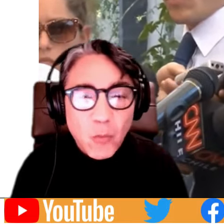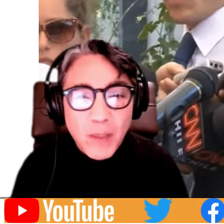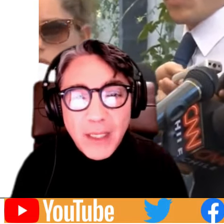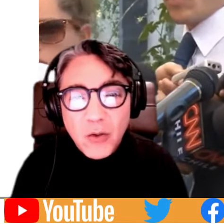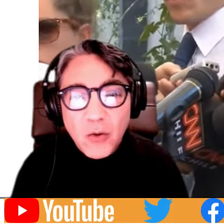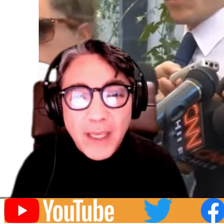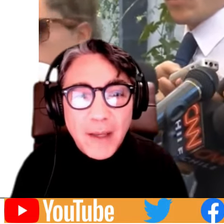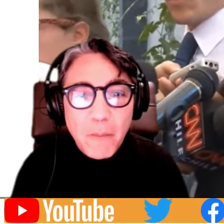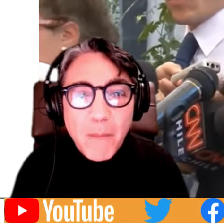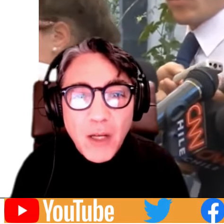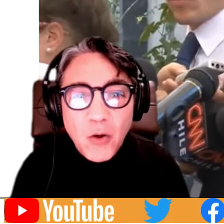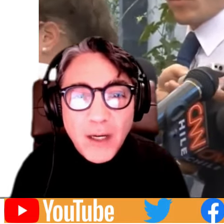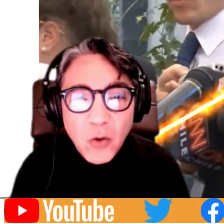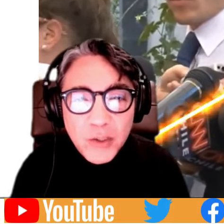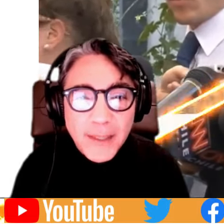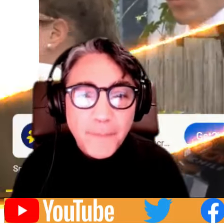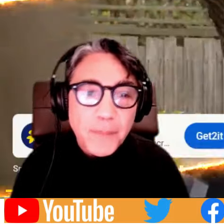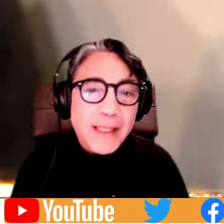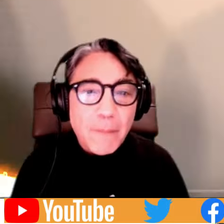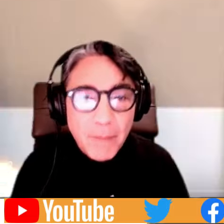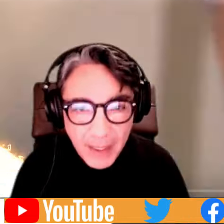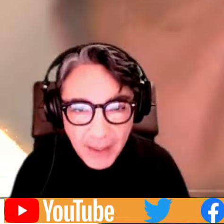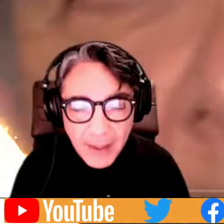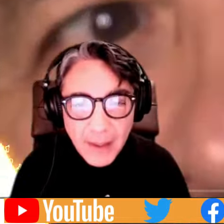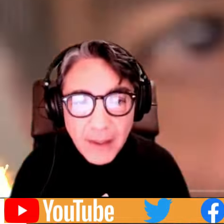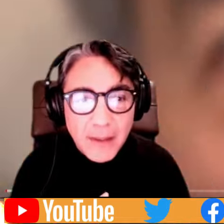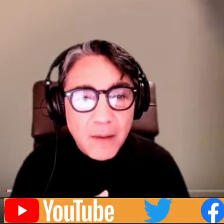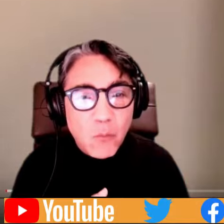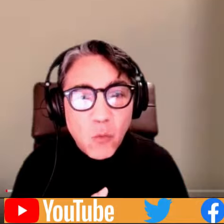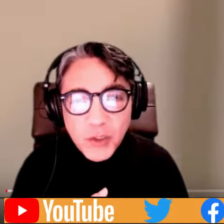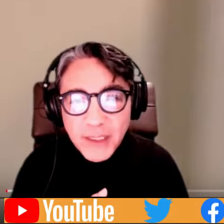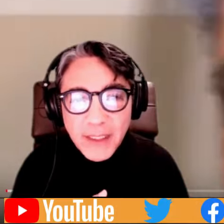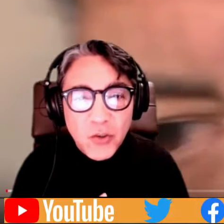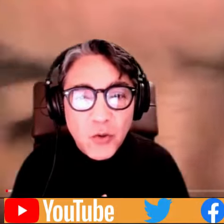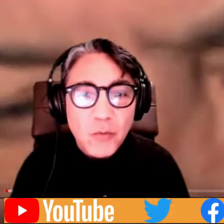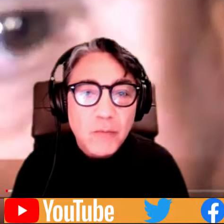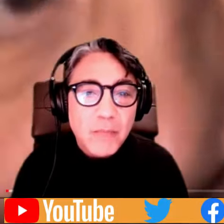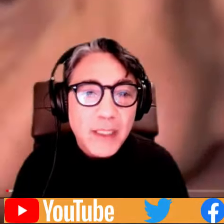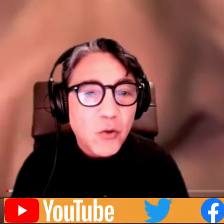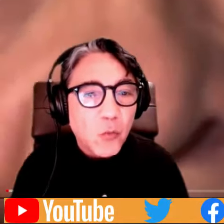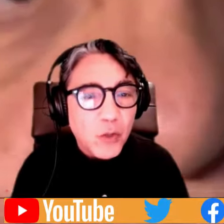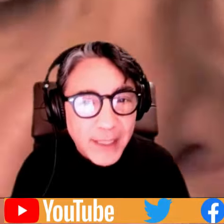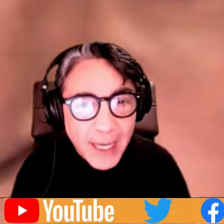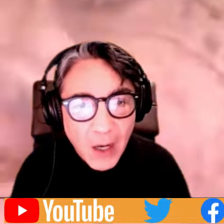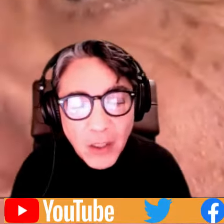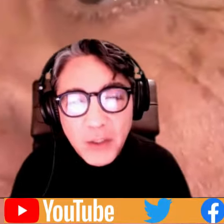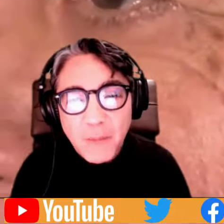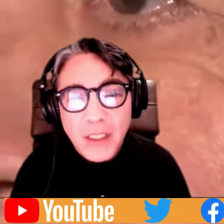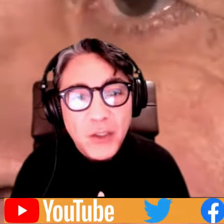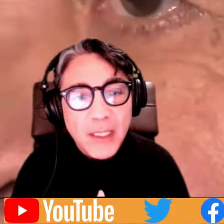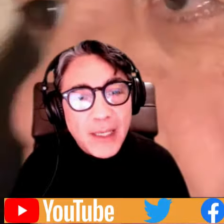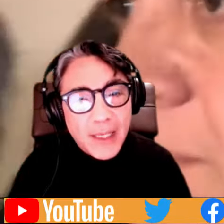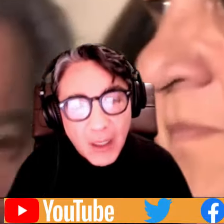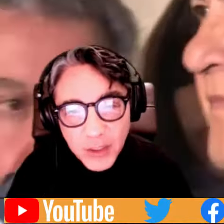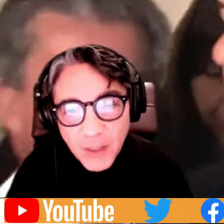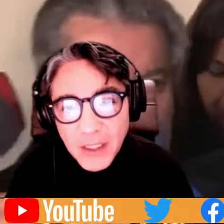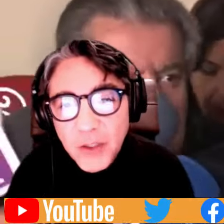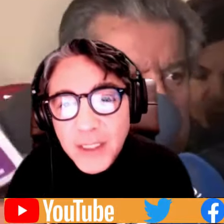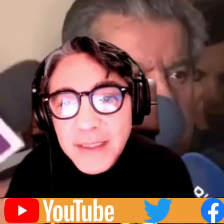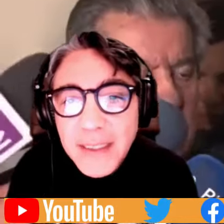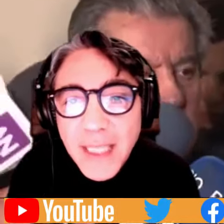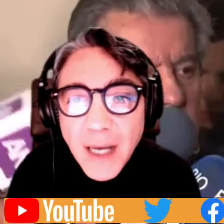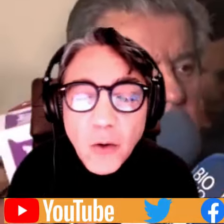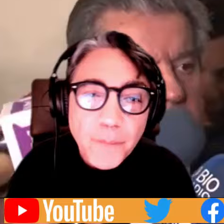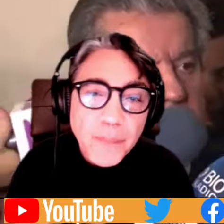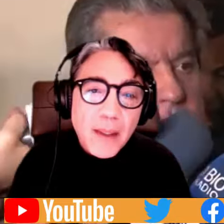otro ministro que es Mario carroza también de mucha tradición un ministro muy en la corte